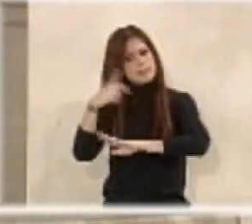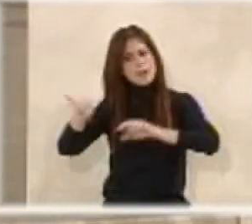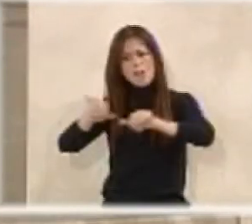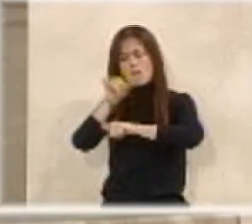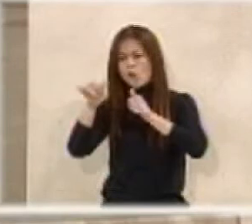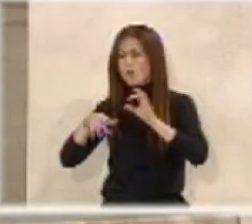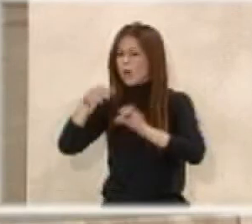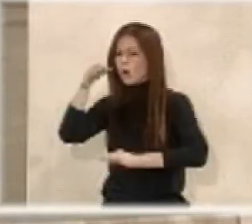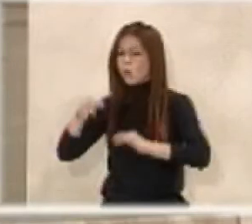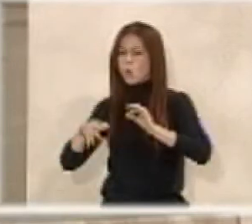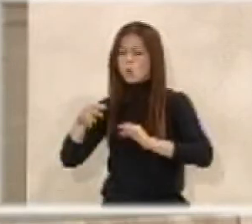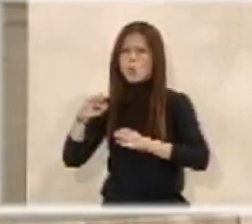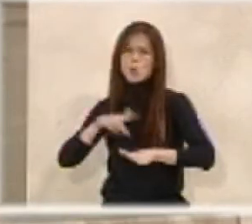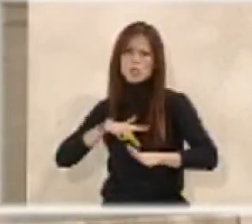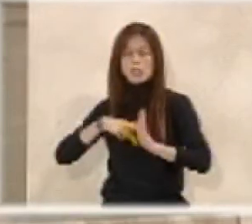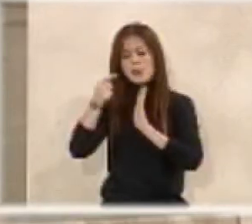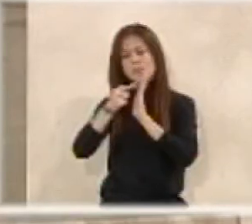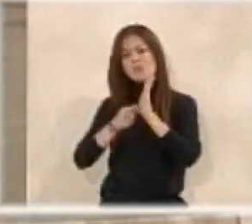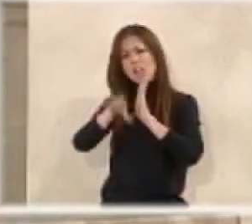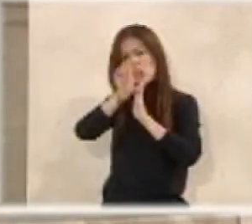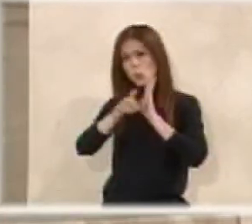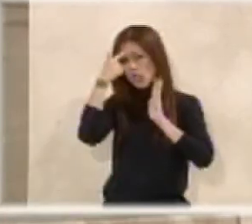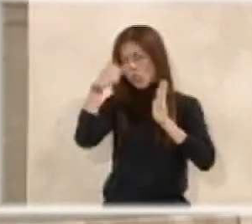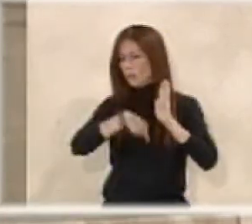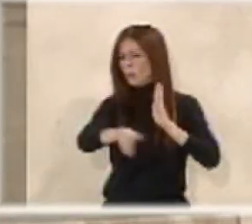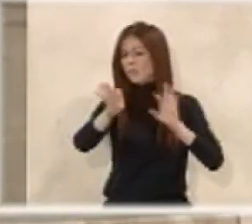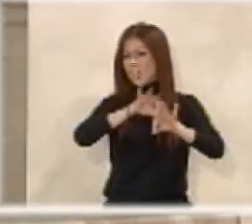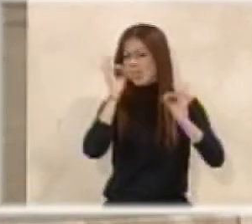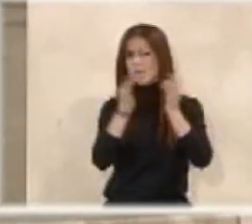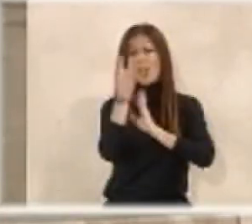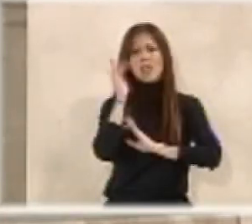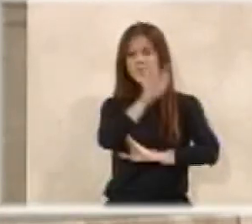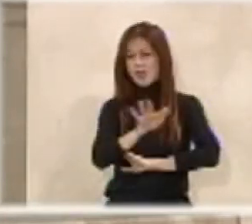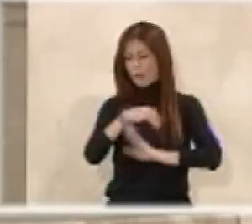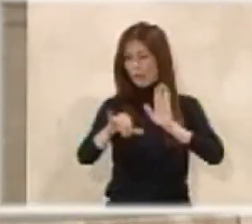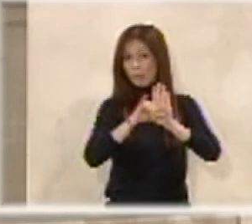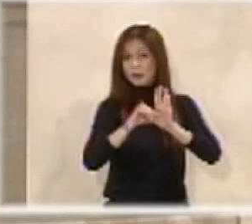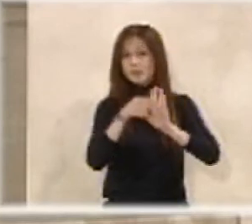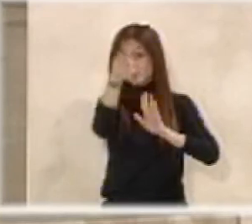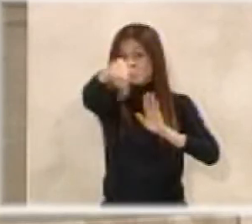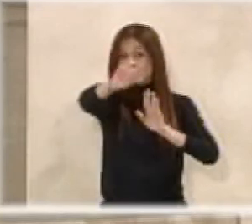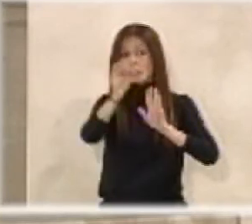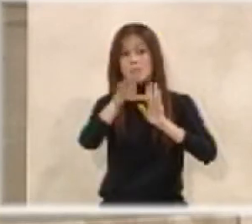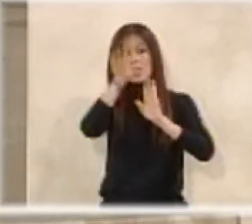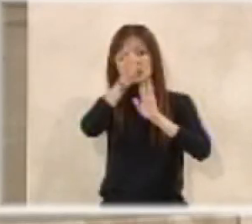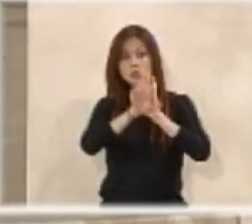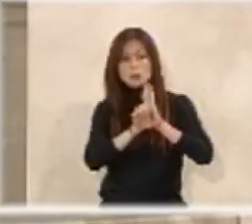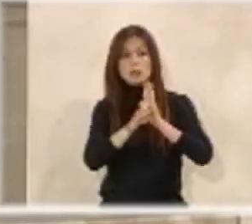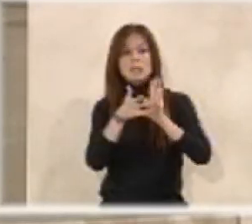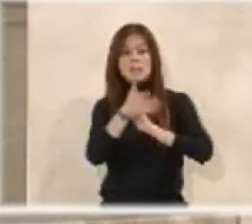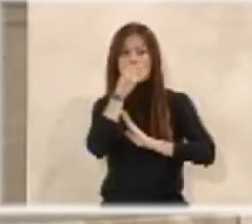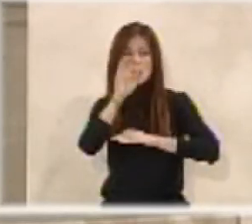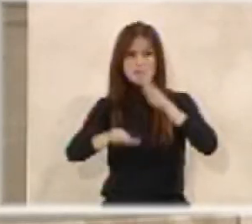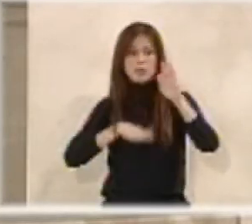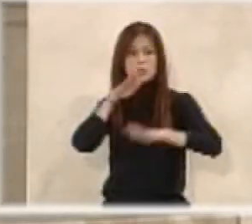los estatutos, que creo que la Asamblea la tienen ustedes el día 5, o sea que creo que va a ser ya mismo, yo creo que es un buen paso lo que se va a